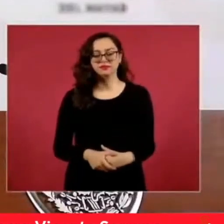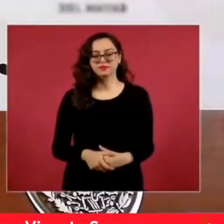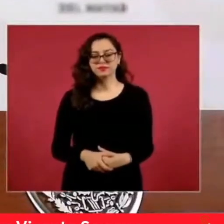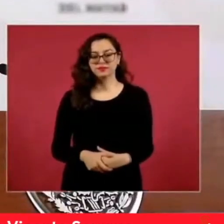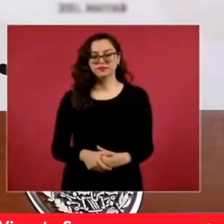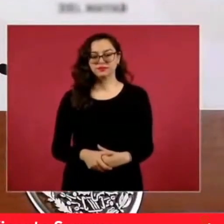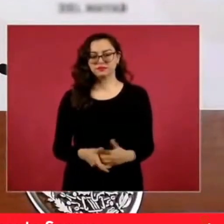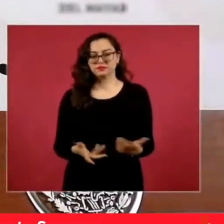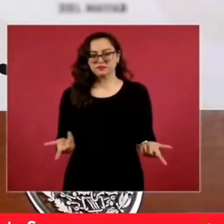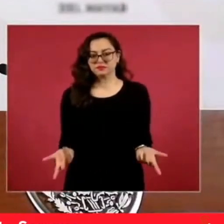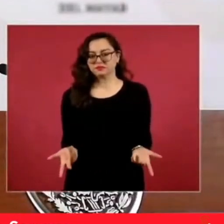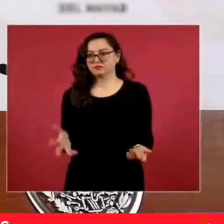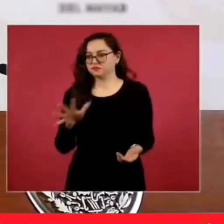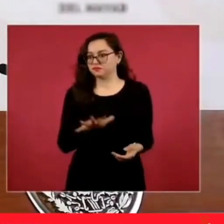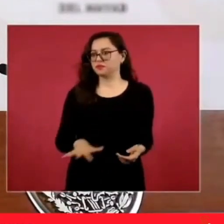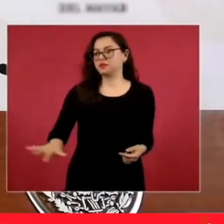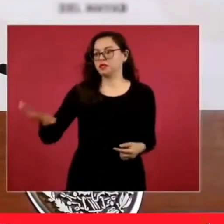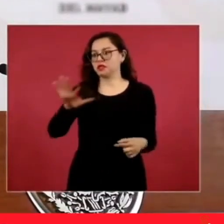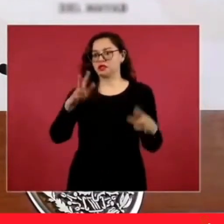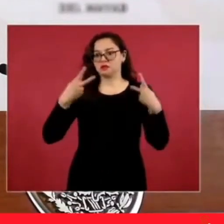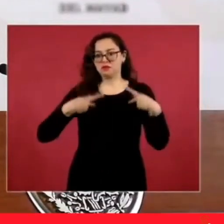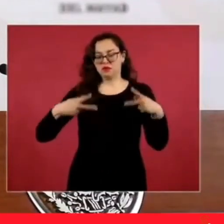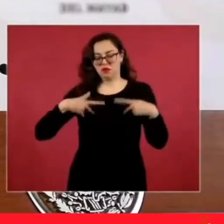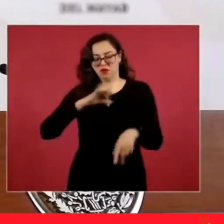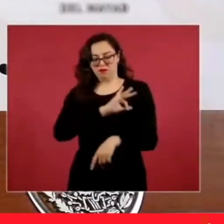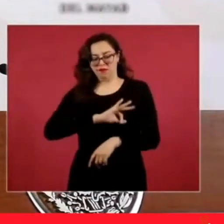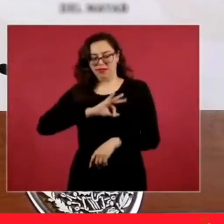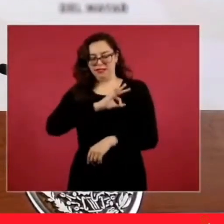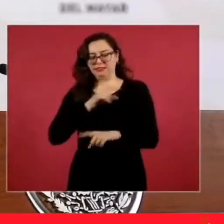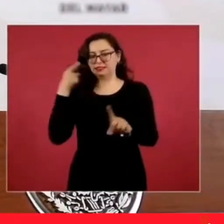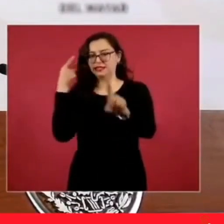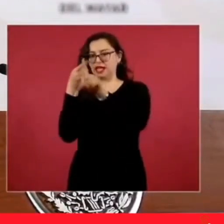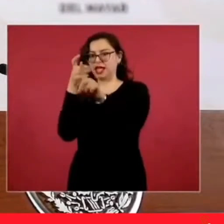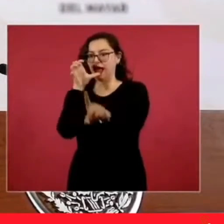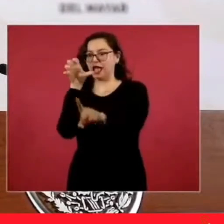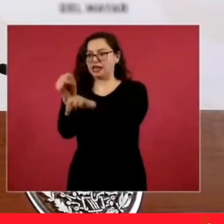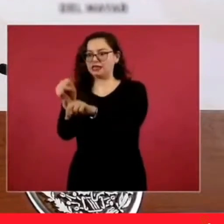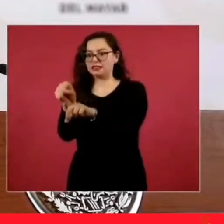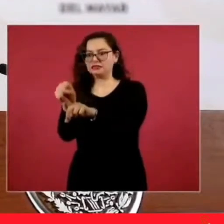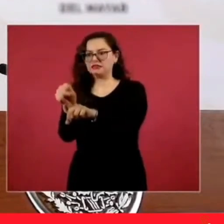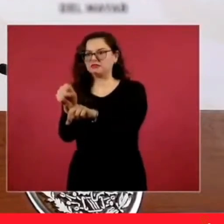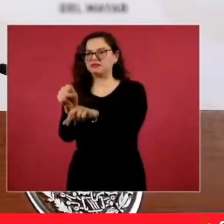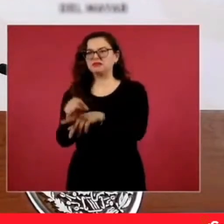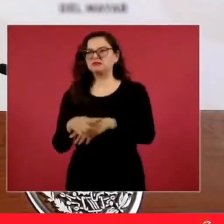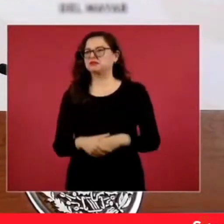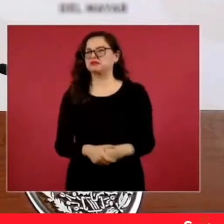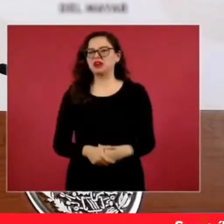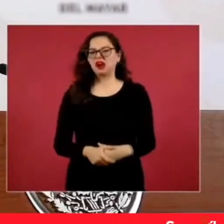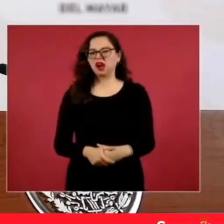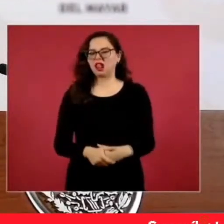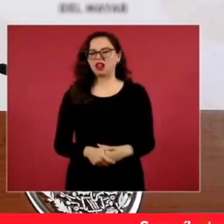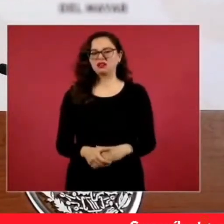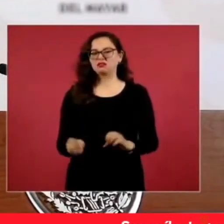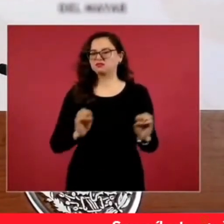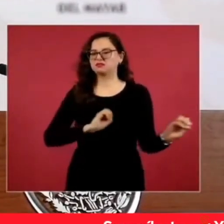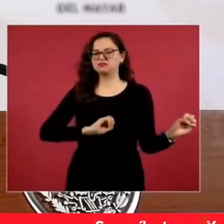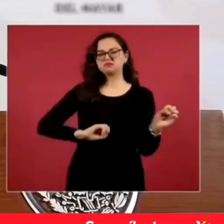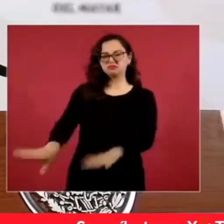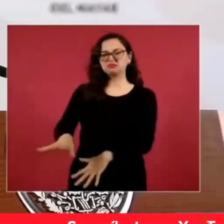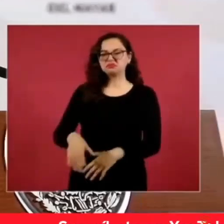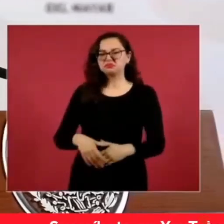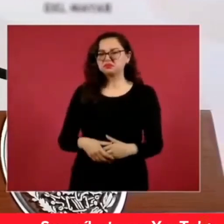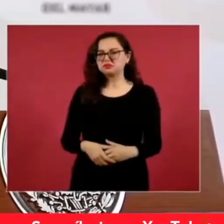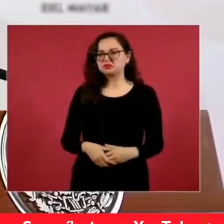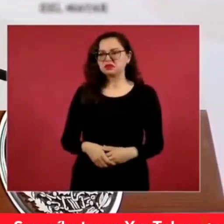de buscar la felicidad del pueblo con dejar al pueblo indefenso